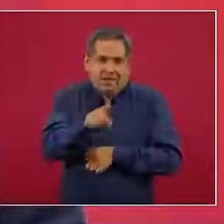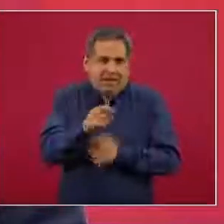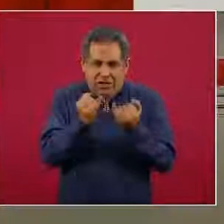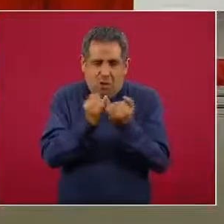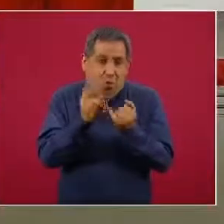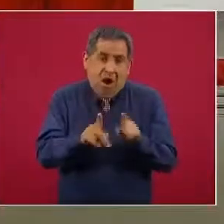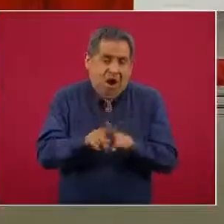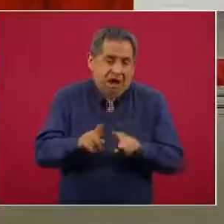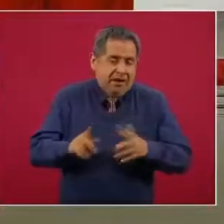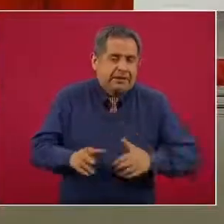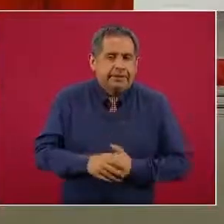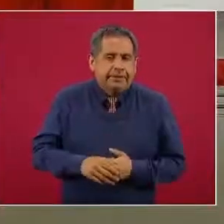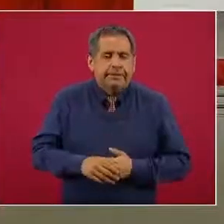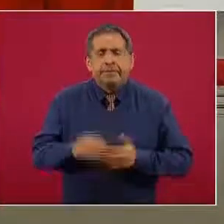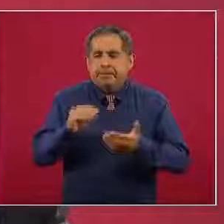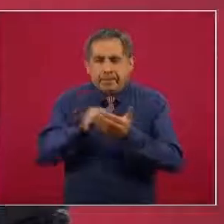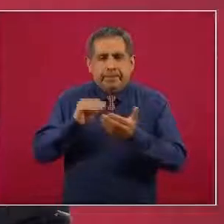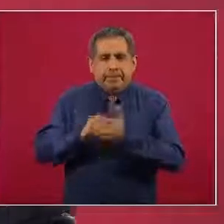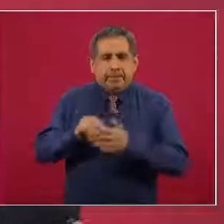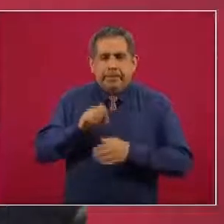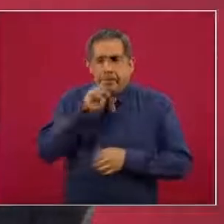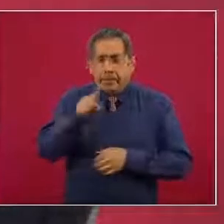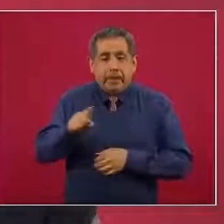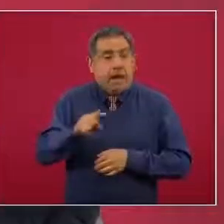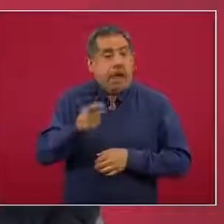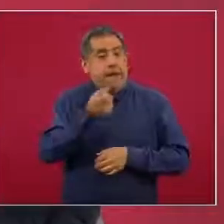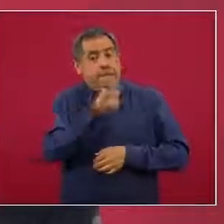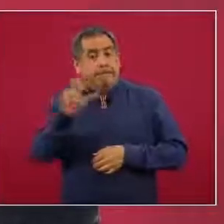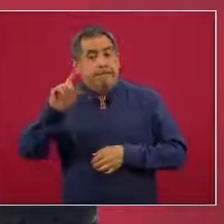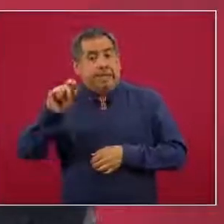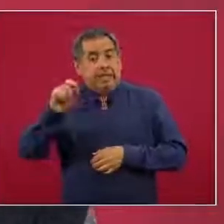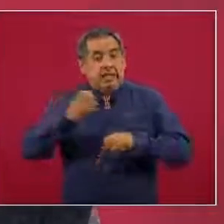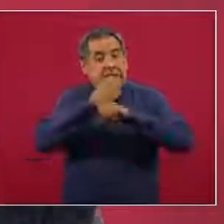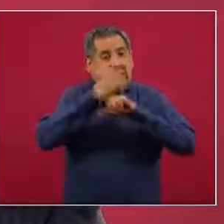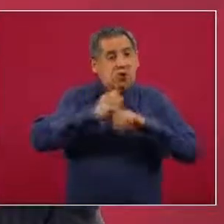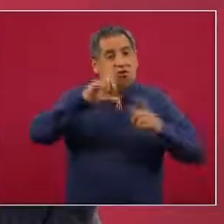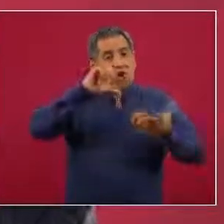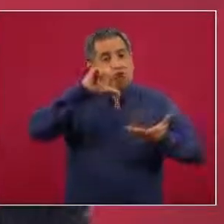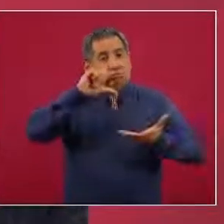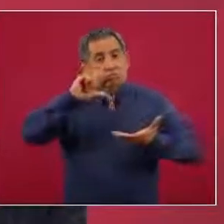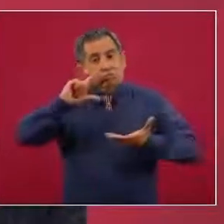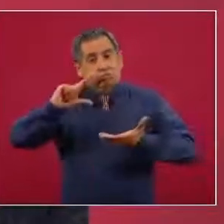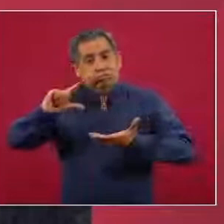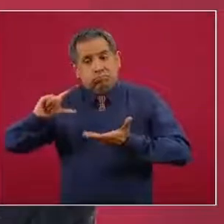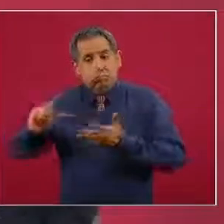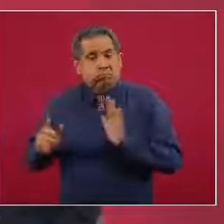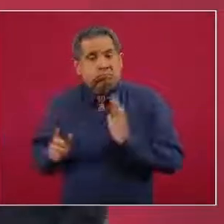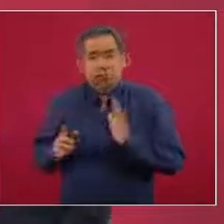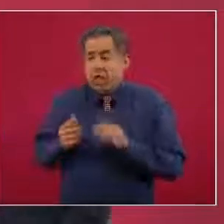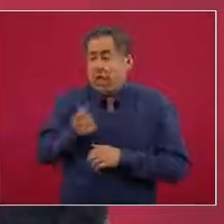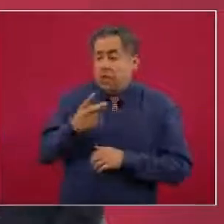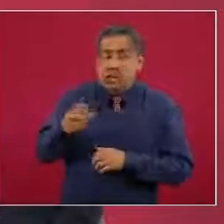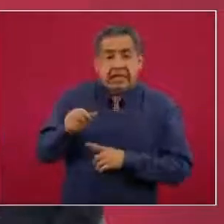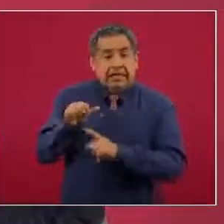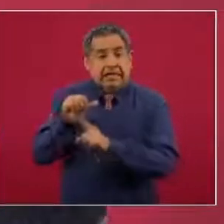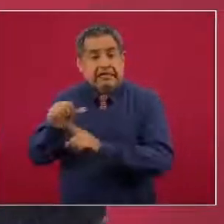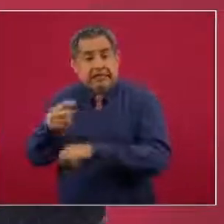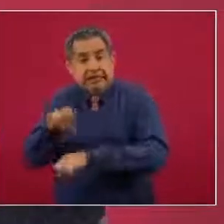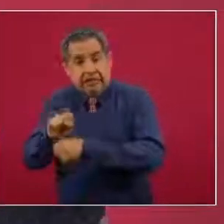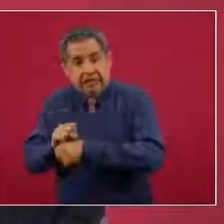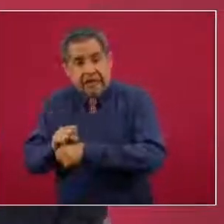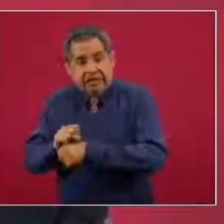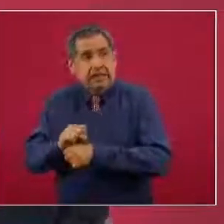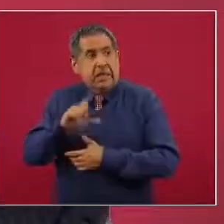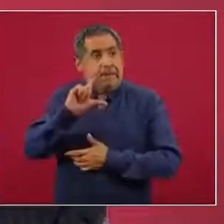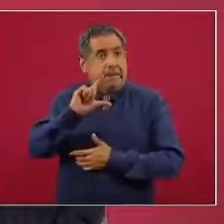trayectoria semejante. Seguimos teniendo 20 que han tenido una trayectoria a la baja, algunas ya con 16 semanas consecutivas